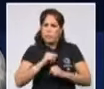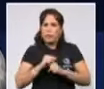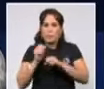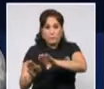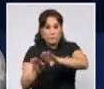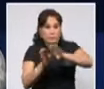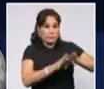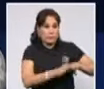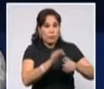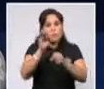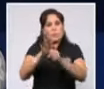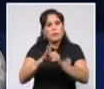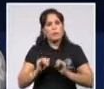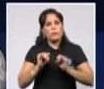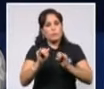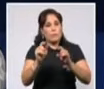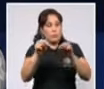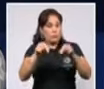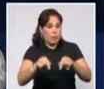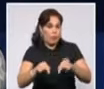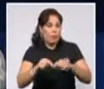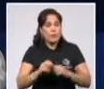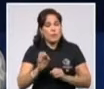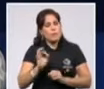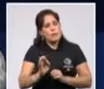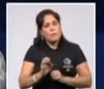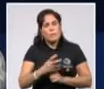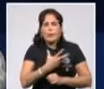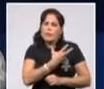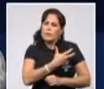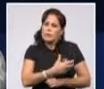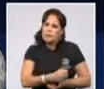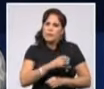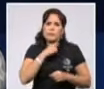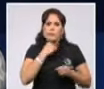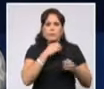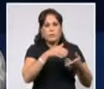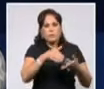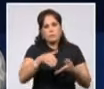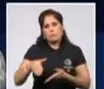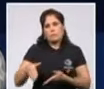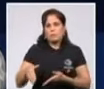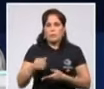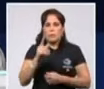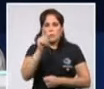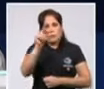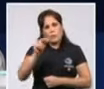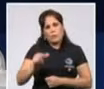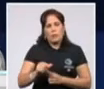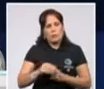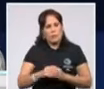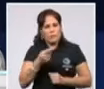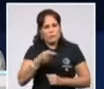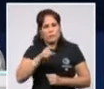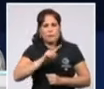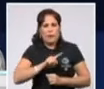día con la información siempre desagradable del fallecimiento de una persona en el día de